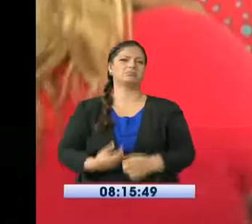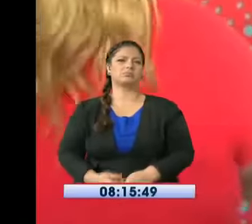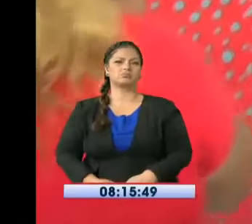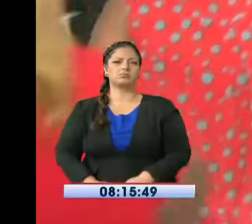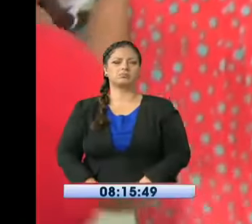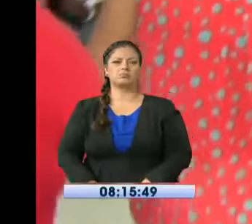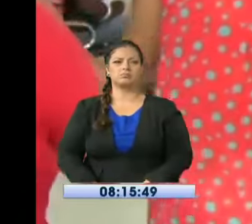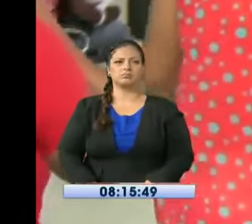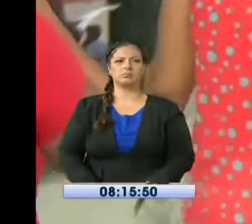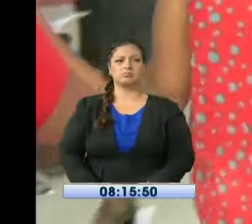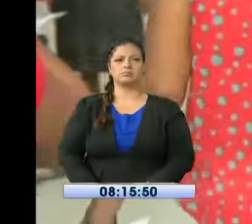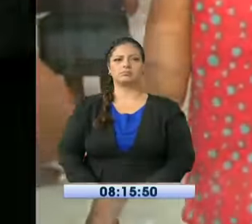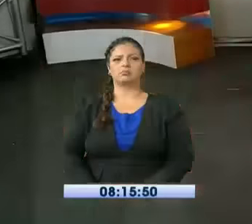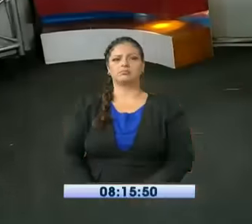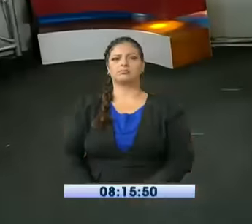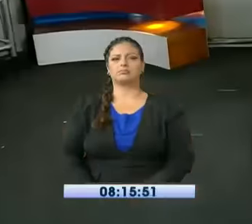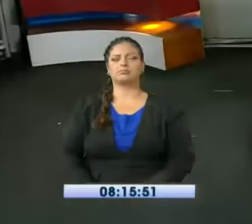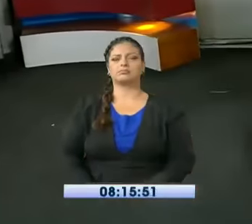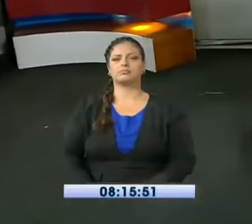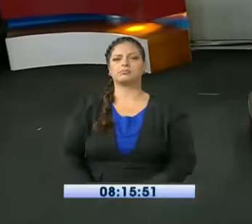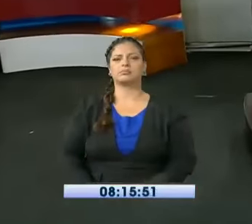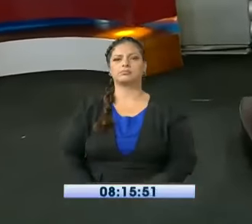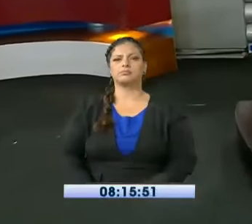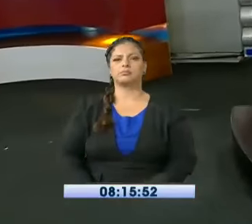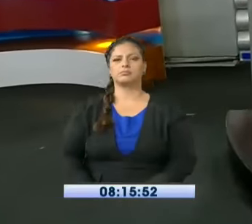Ítalo. Sí, se vinieron a la casa a robar. Y como mi mami me...